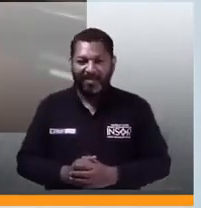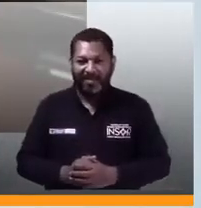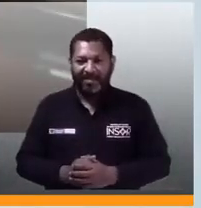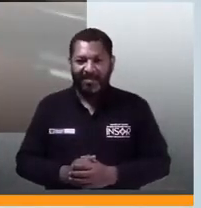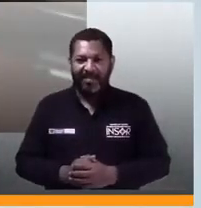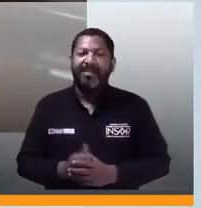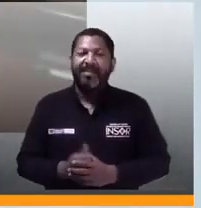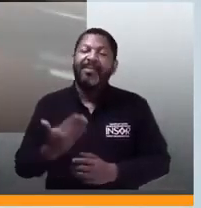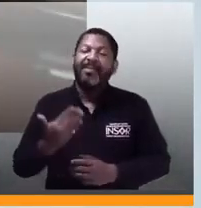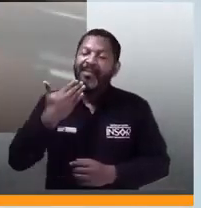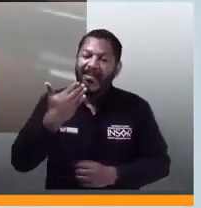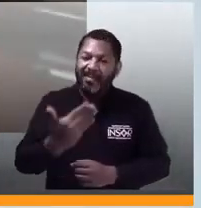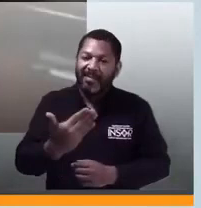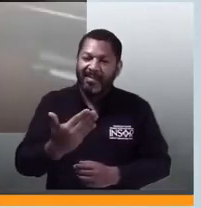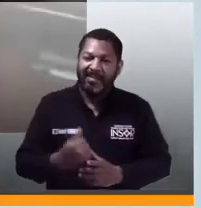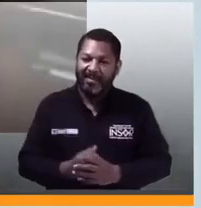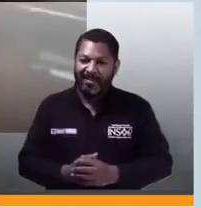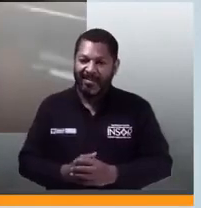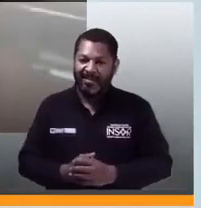Muchas gracias.